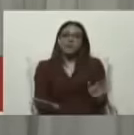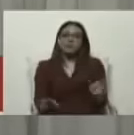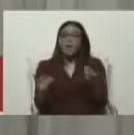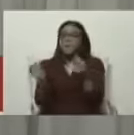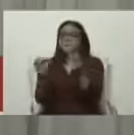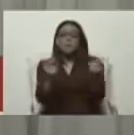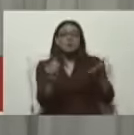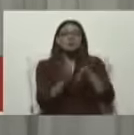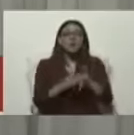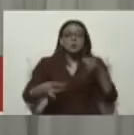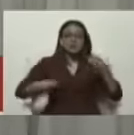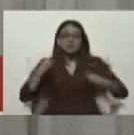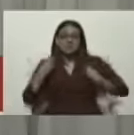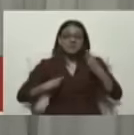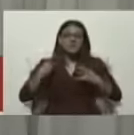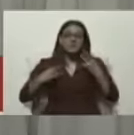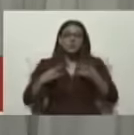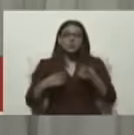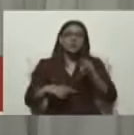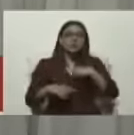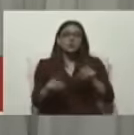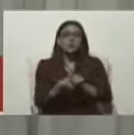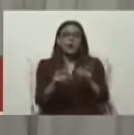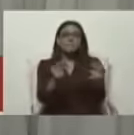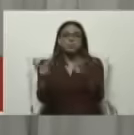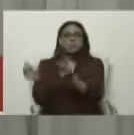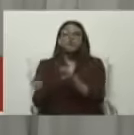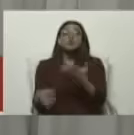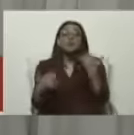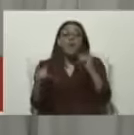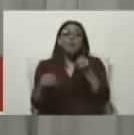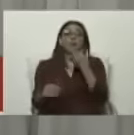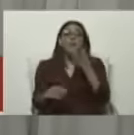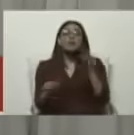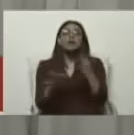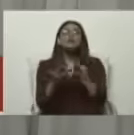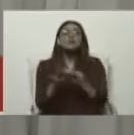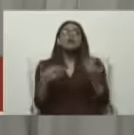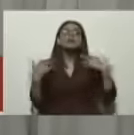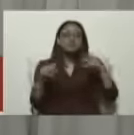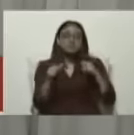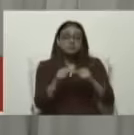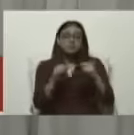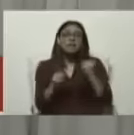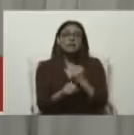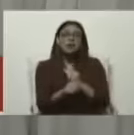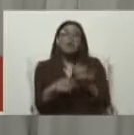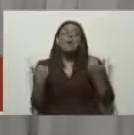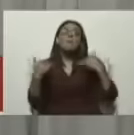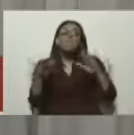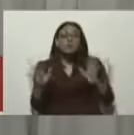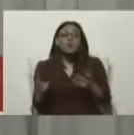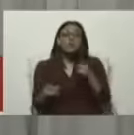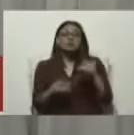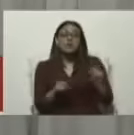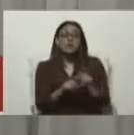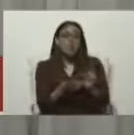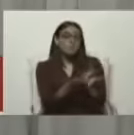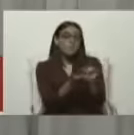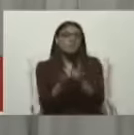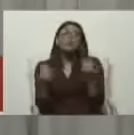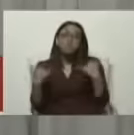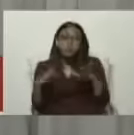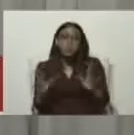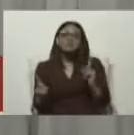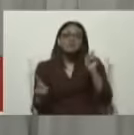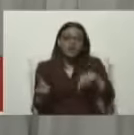desaparece. Si tiene la buena suerte de preservar el empleo, porque hoy por hoy Venezuela es uno de los países con